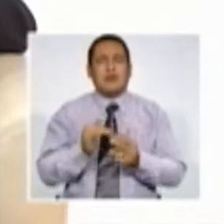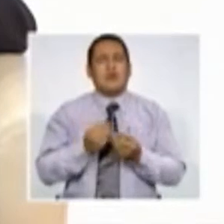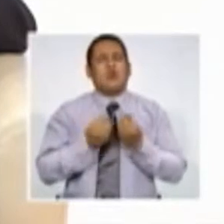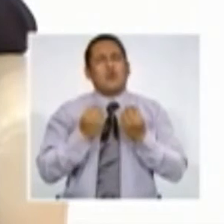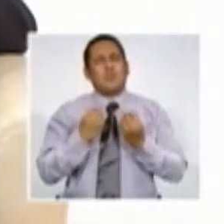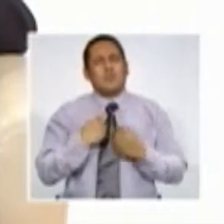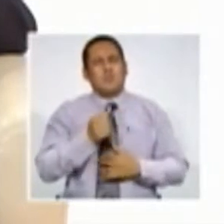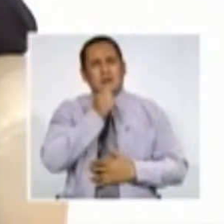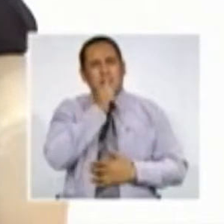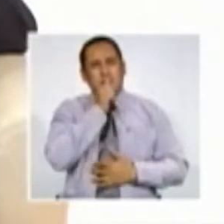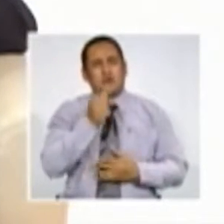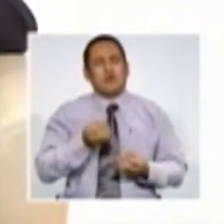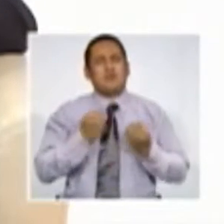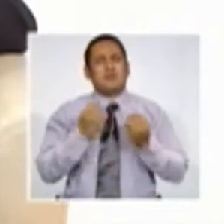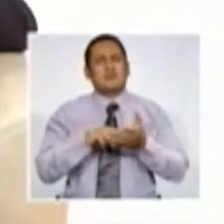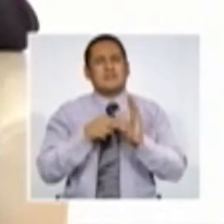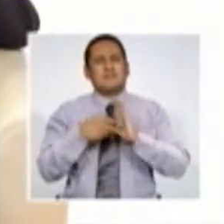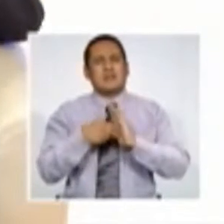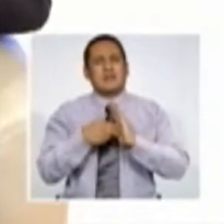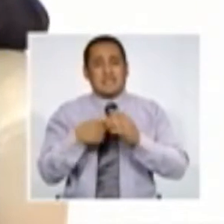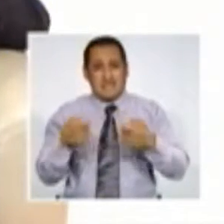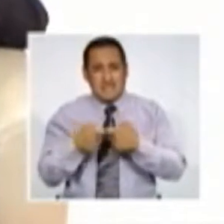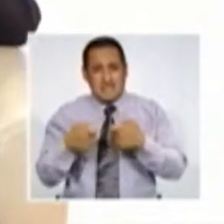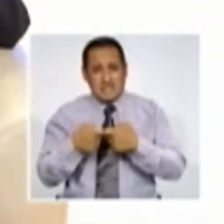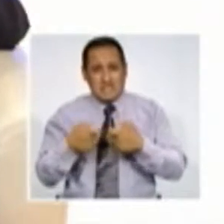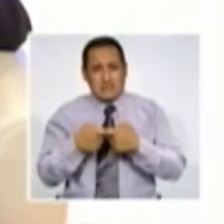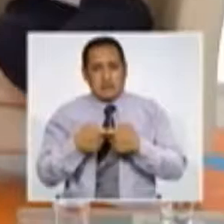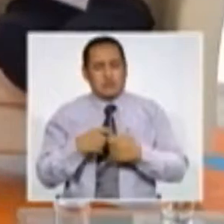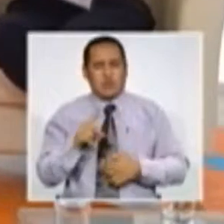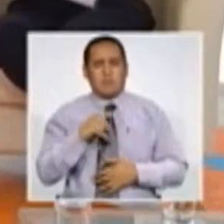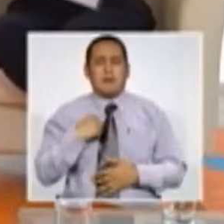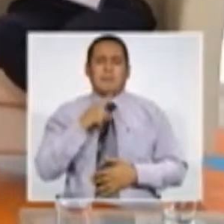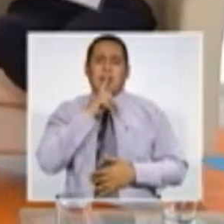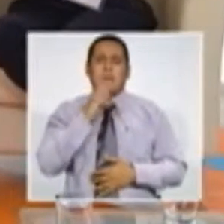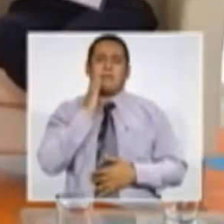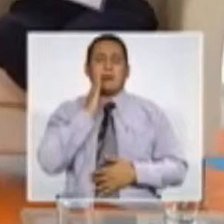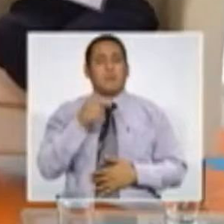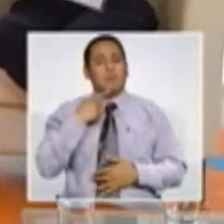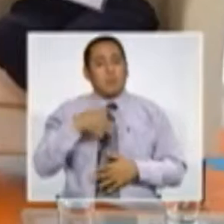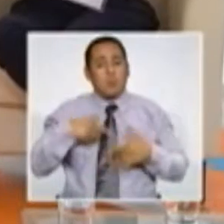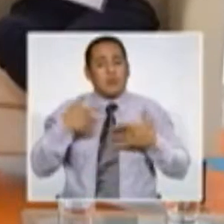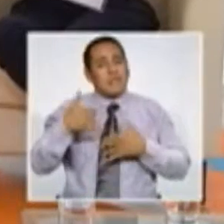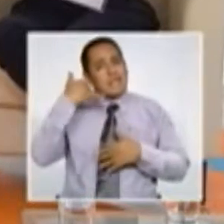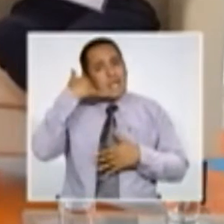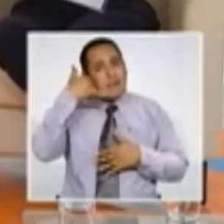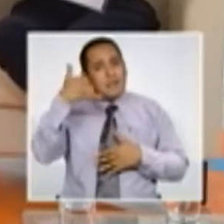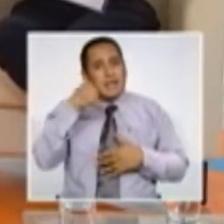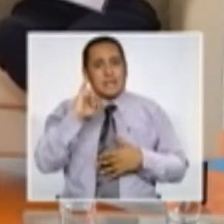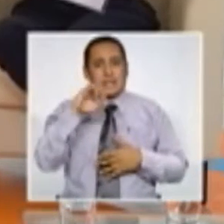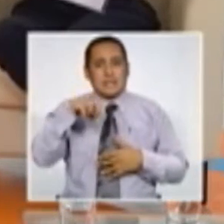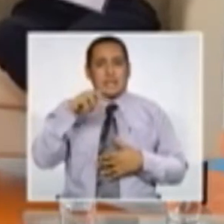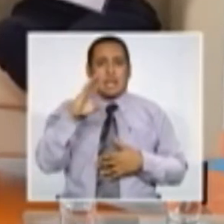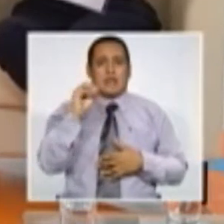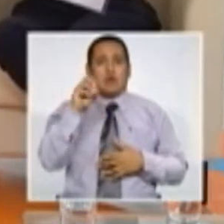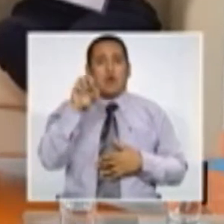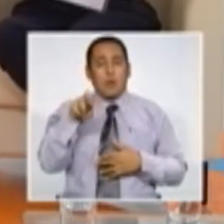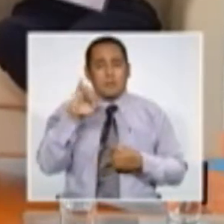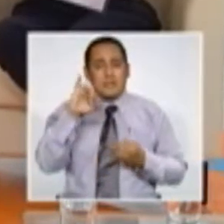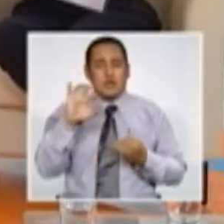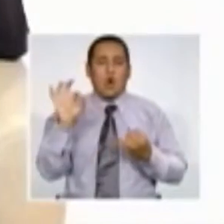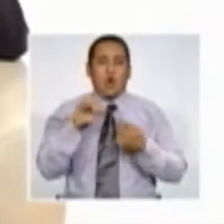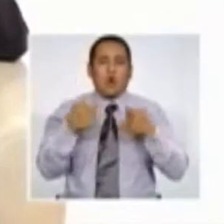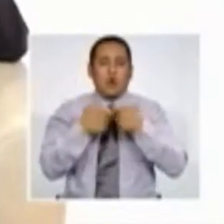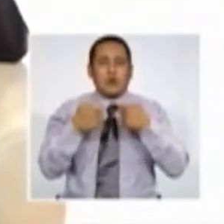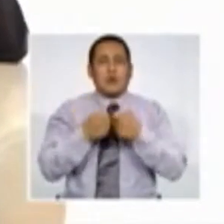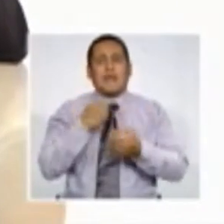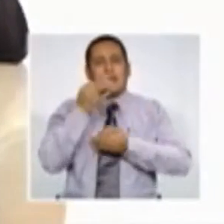¿no? Entonces, ¿de manera anónima cómo? ¿A través de manera de la anónima, es decir, web? El padre de familia puede simplemente llamar por teléfono a INDECOPI o mandar